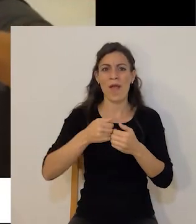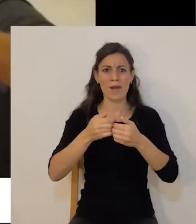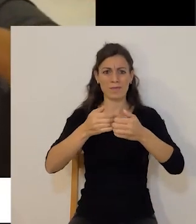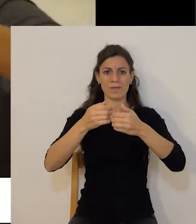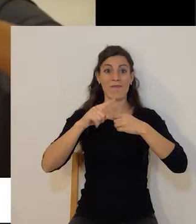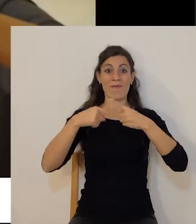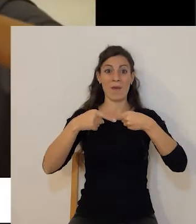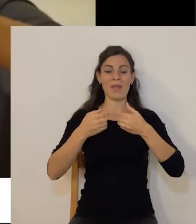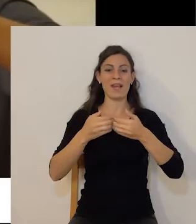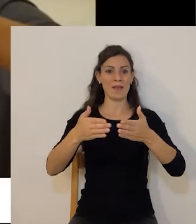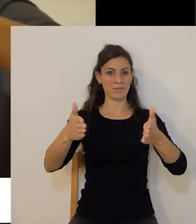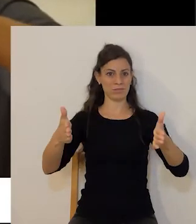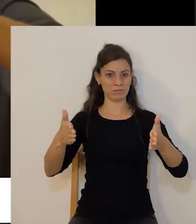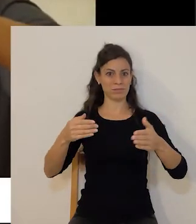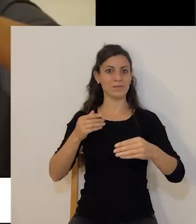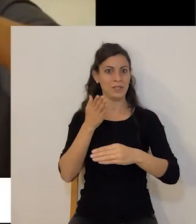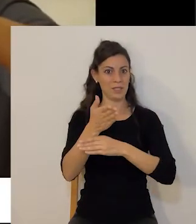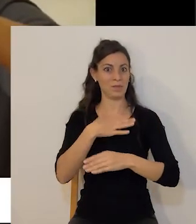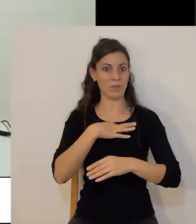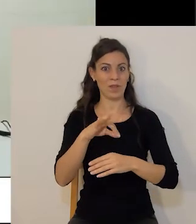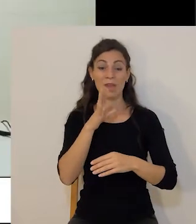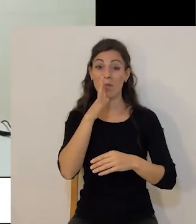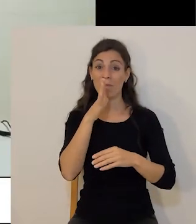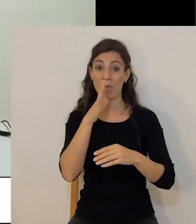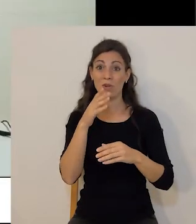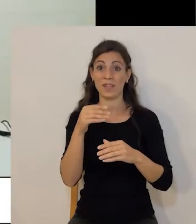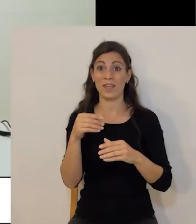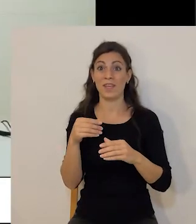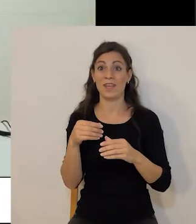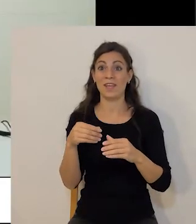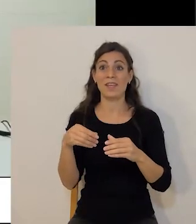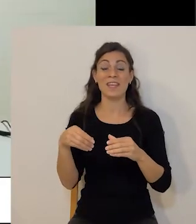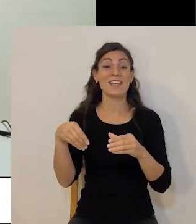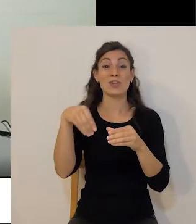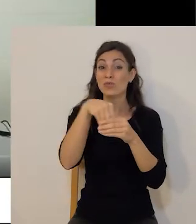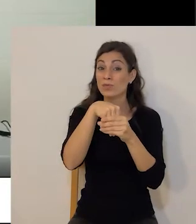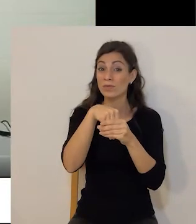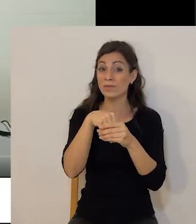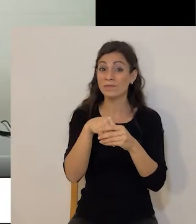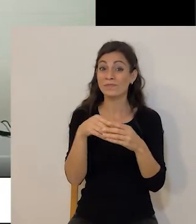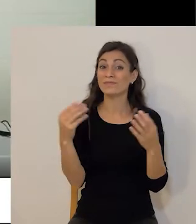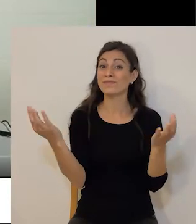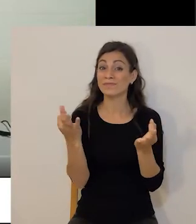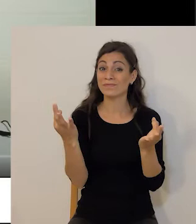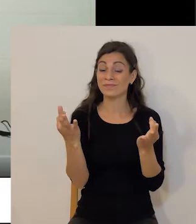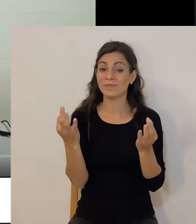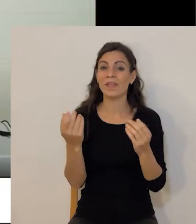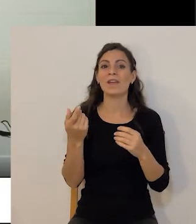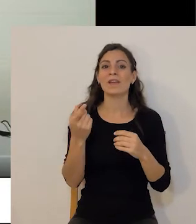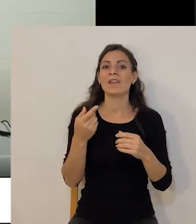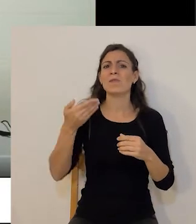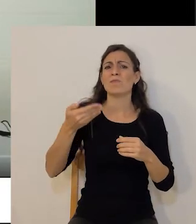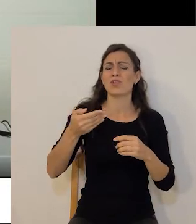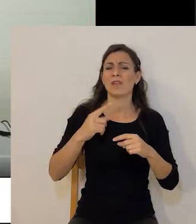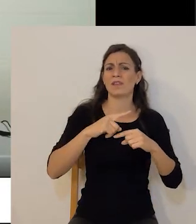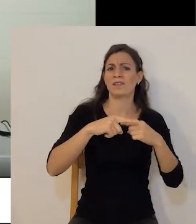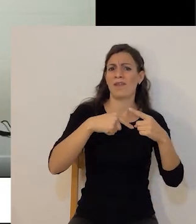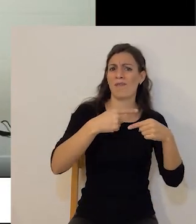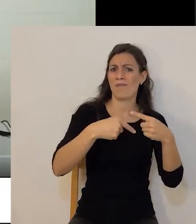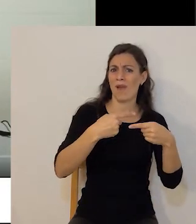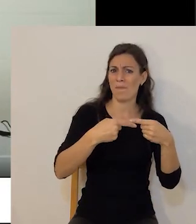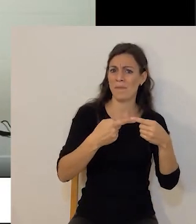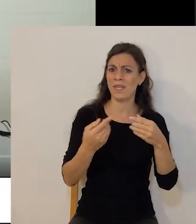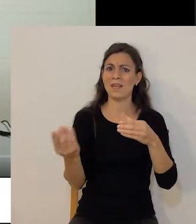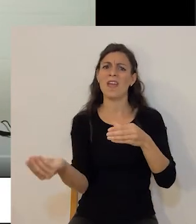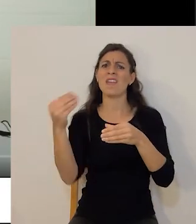familias, porque la inclusividad requiere también que las familias formen